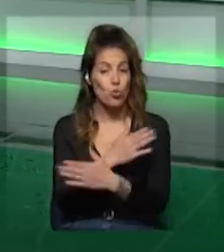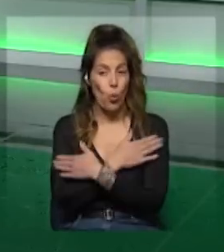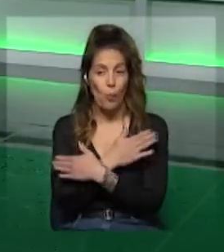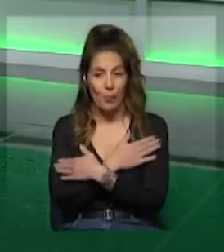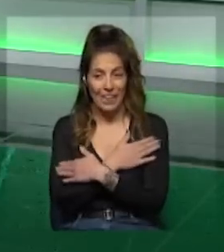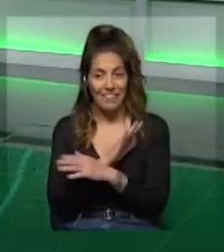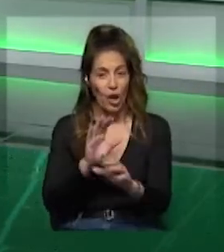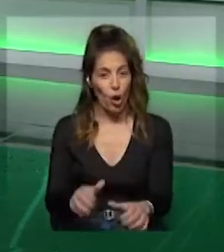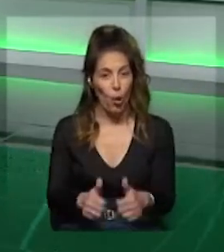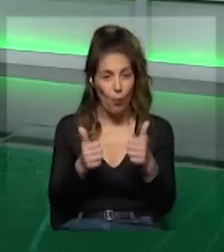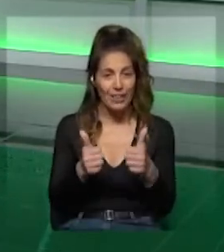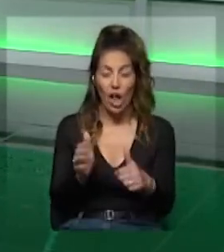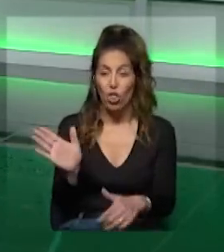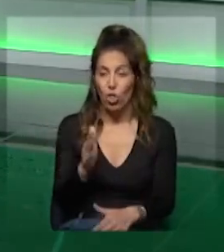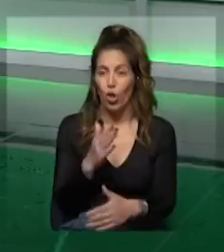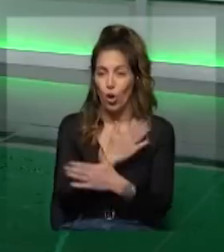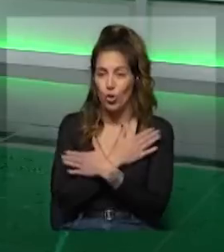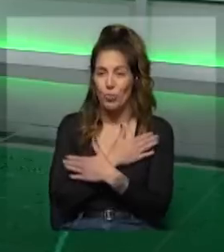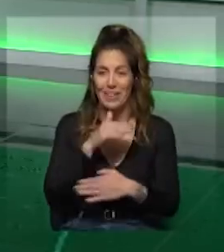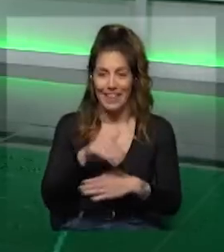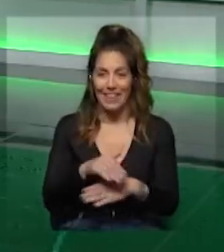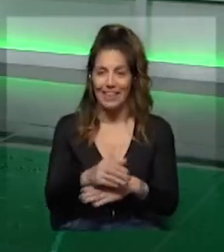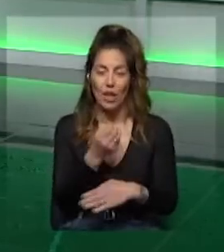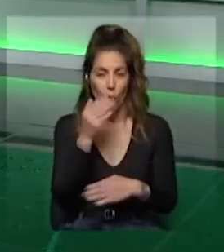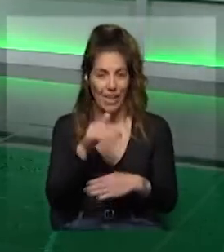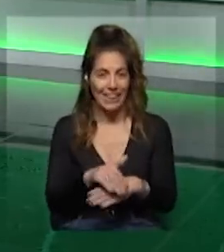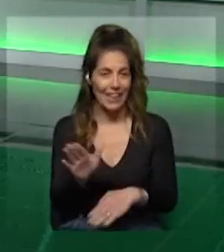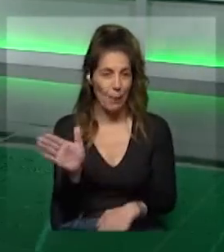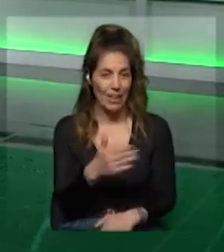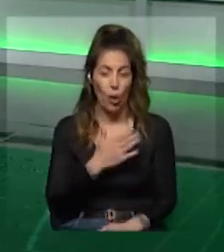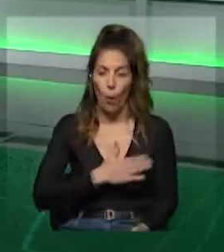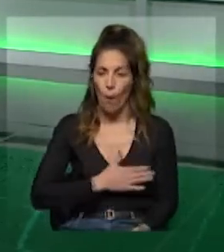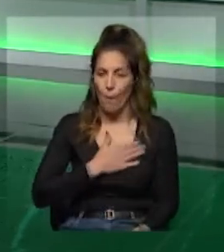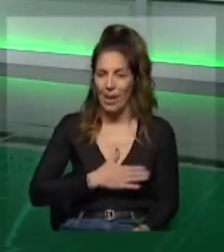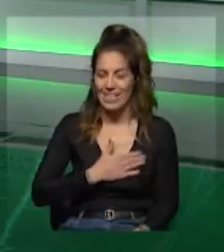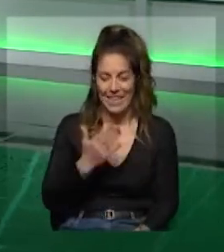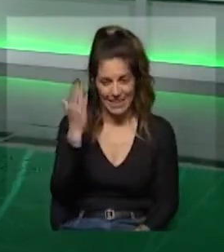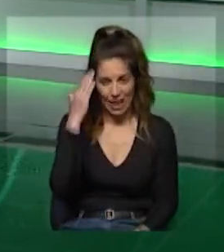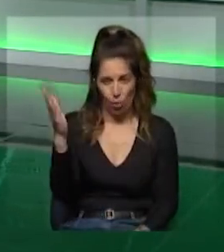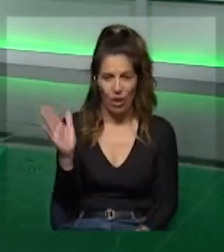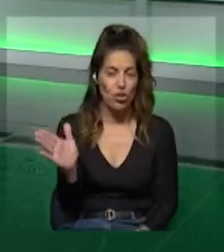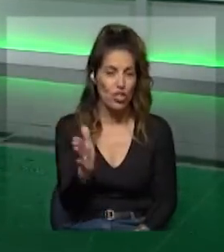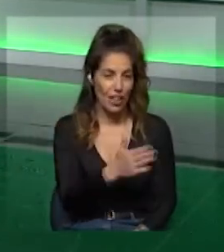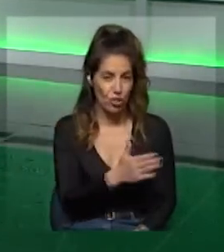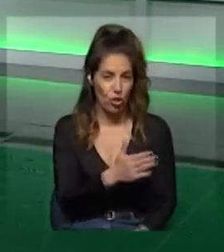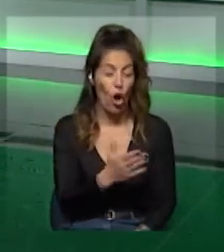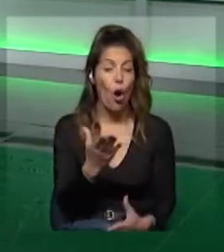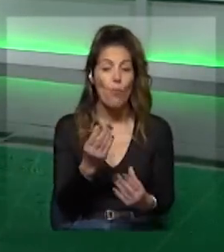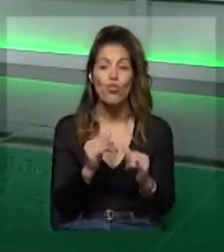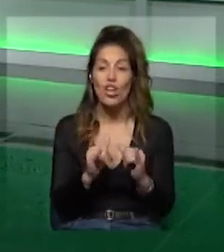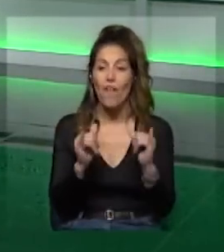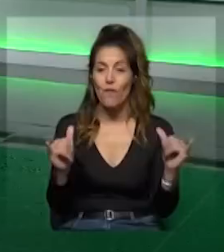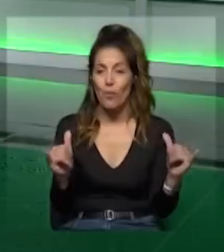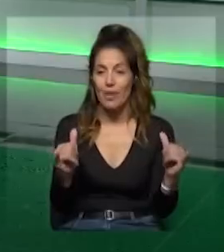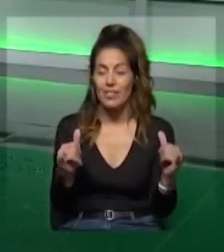José estamos estamos to todos los suplentes de la tarde acá qué tal Muy buenas tardes Para todos un placer Juli un placer saludarlos a todos Hay mucha información para